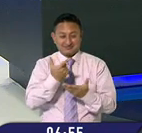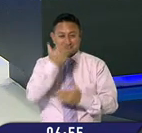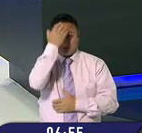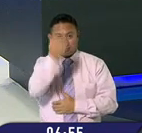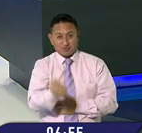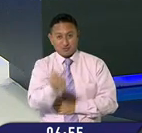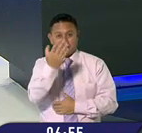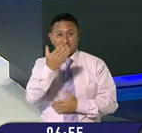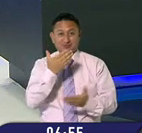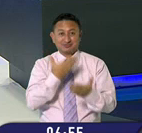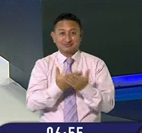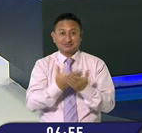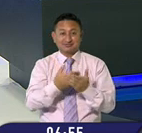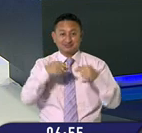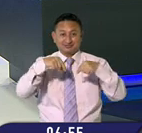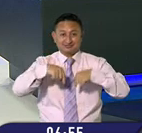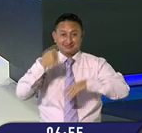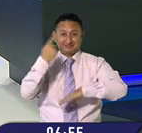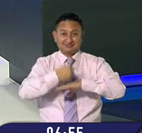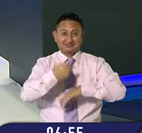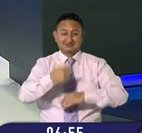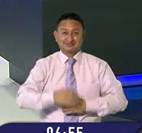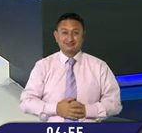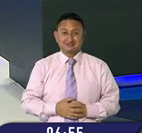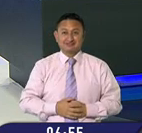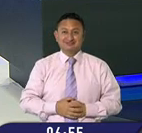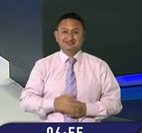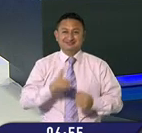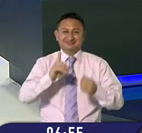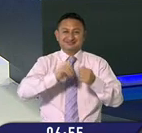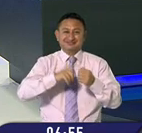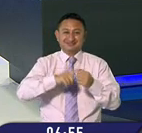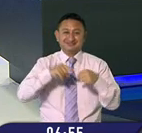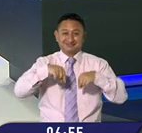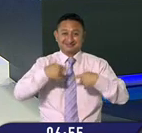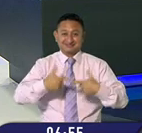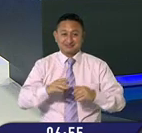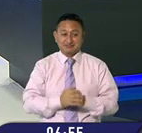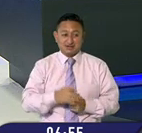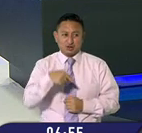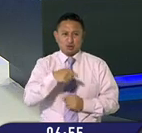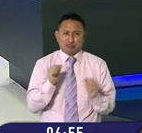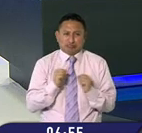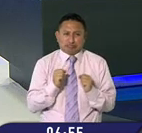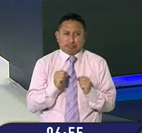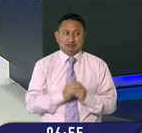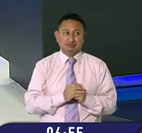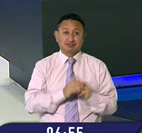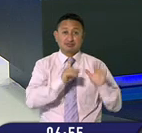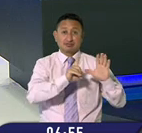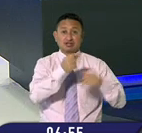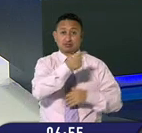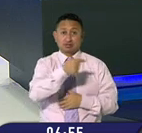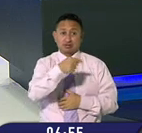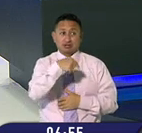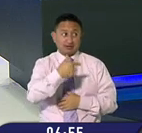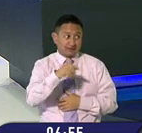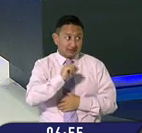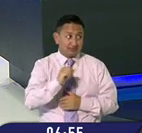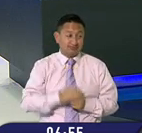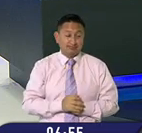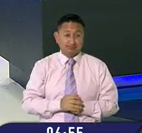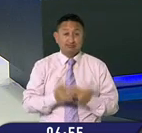jornada informativa. Quito está a esta hora a propósito con 6 grados, no ha subido ni variado la temperatura. Está un día frío y las posibilidades de lluvia son